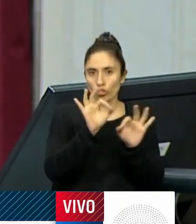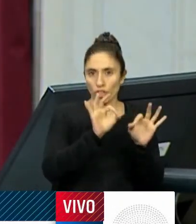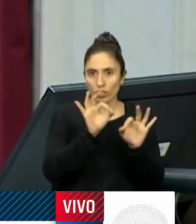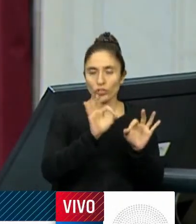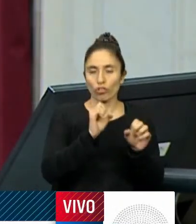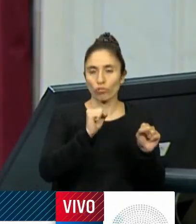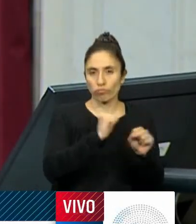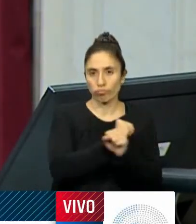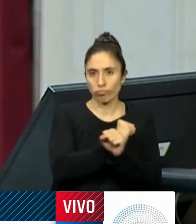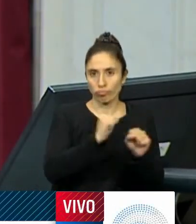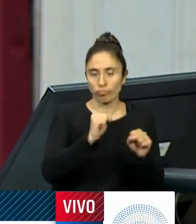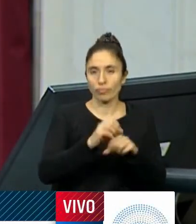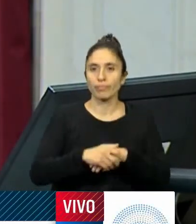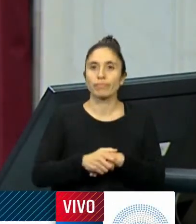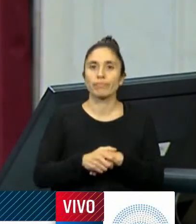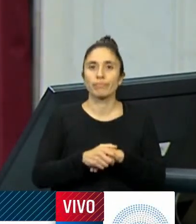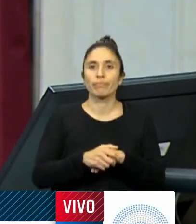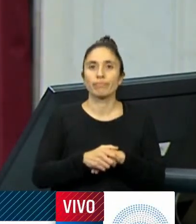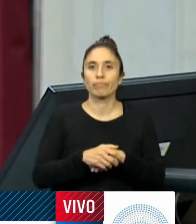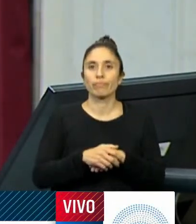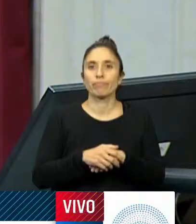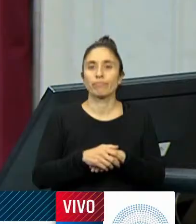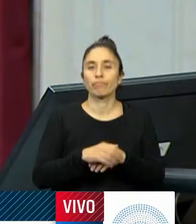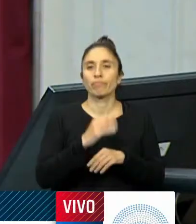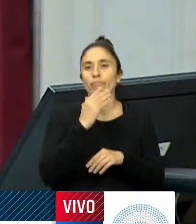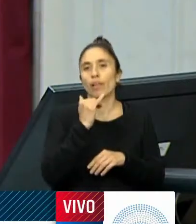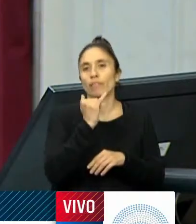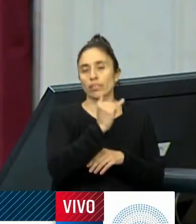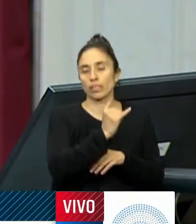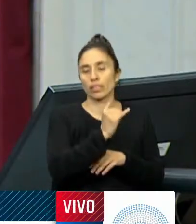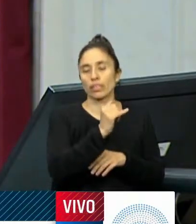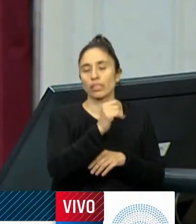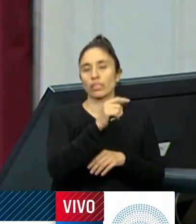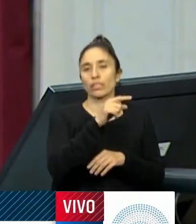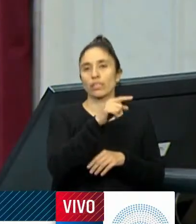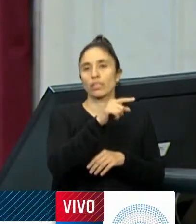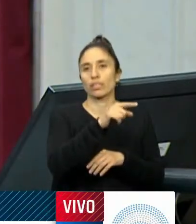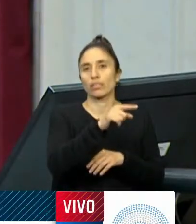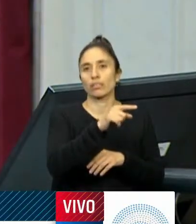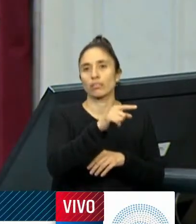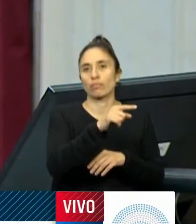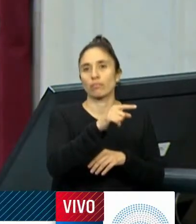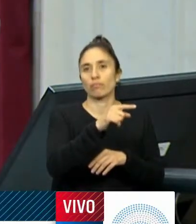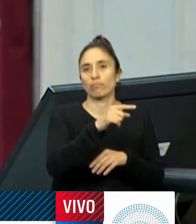Se harán las comunicaciones correspondientes.